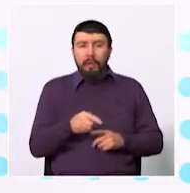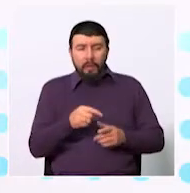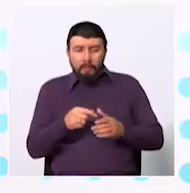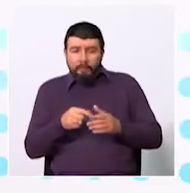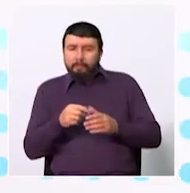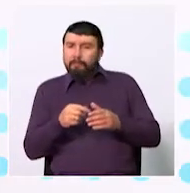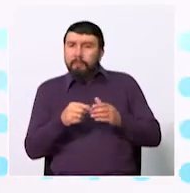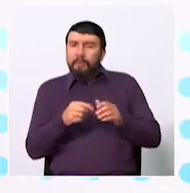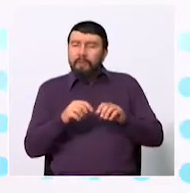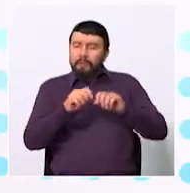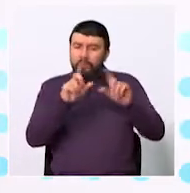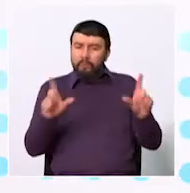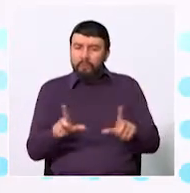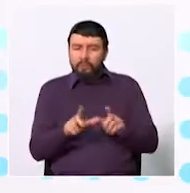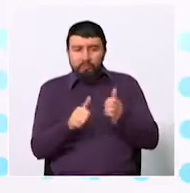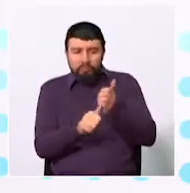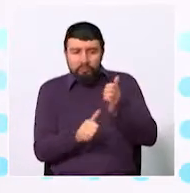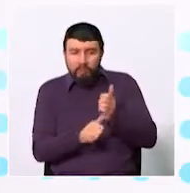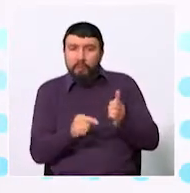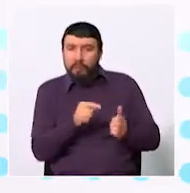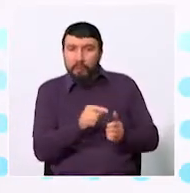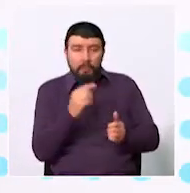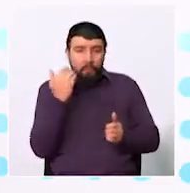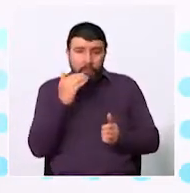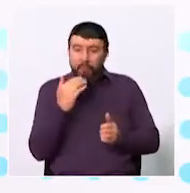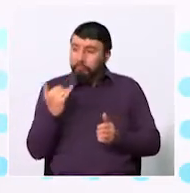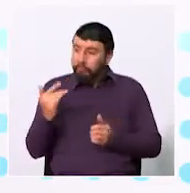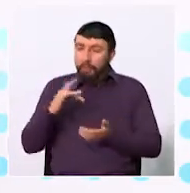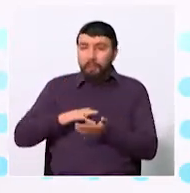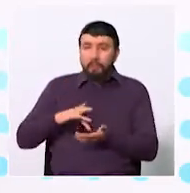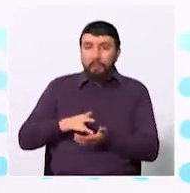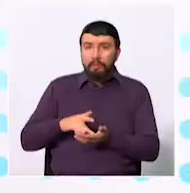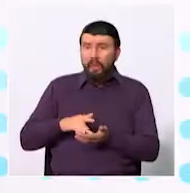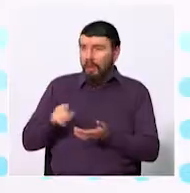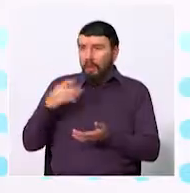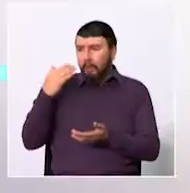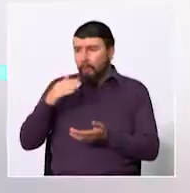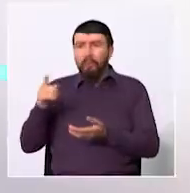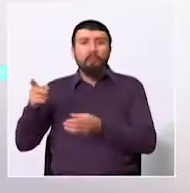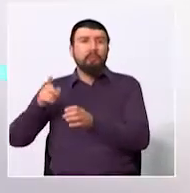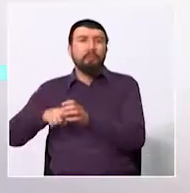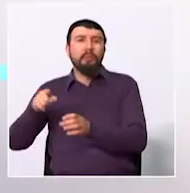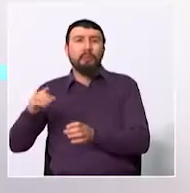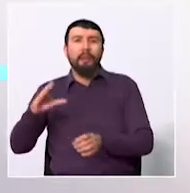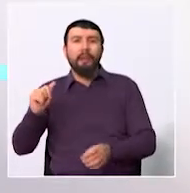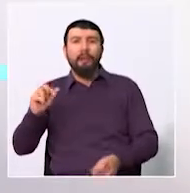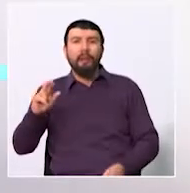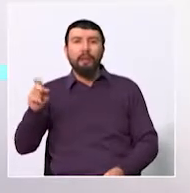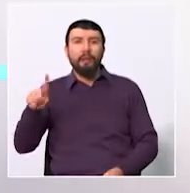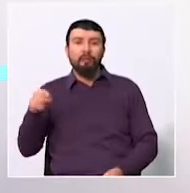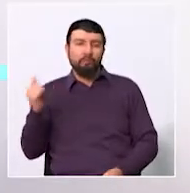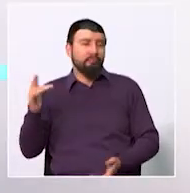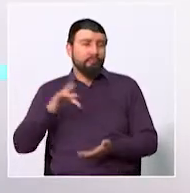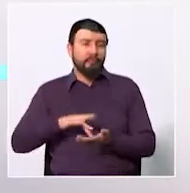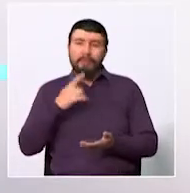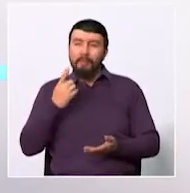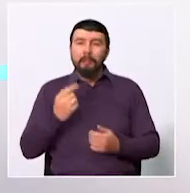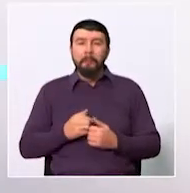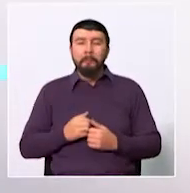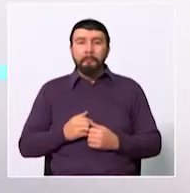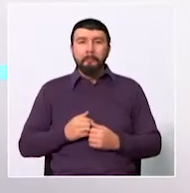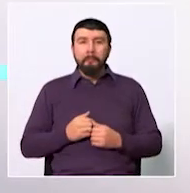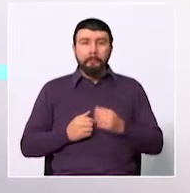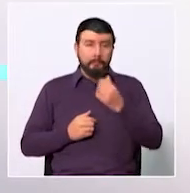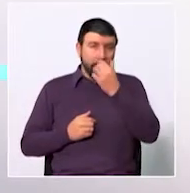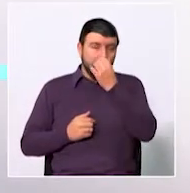bueno es una dama a través de la cuenta de calor usted mire que hay una cantidad de cosas que está refiriendo al paciente